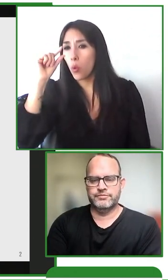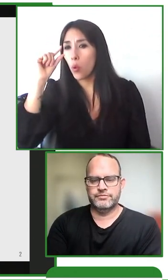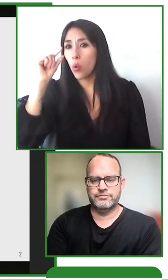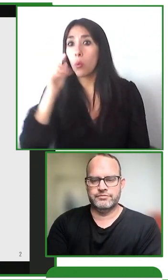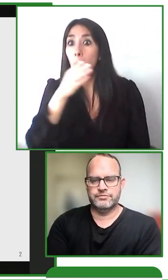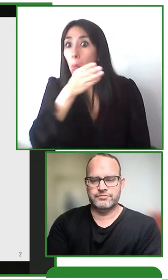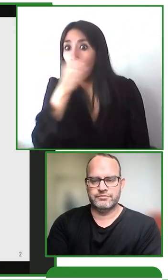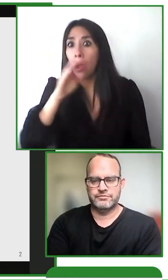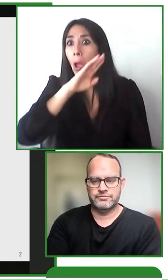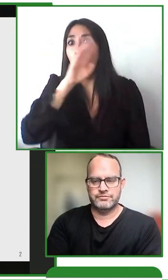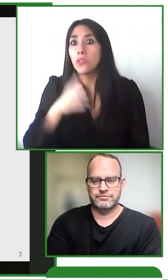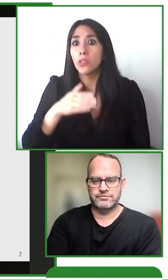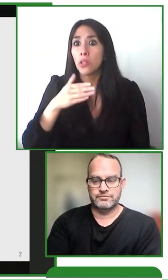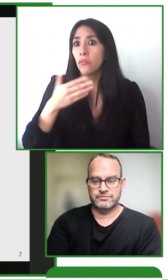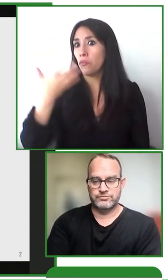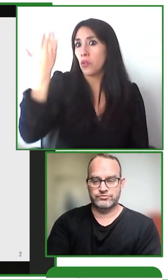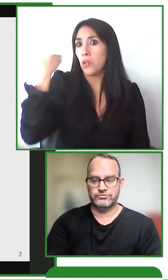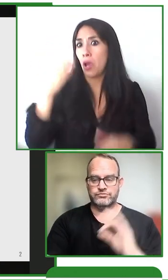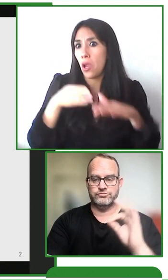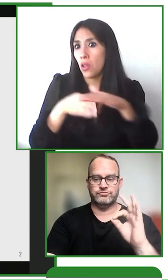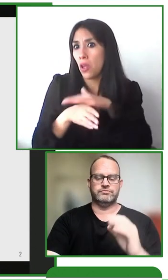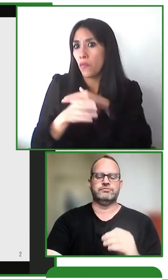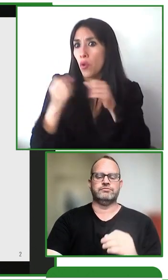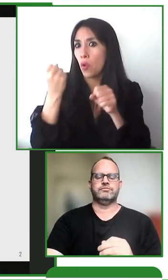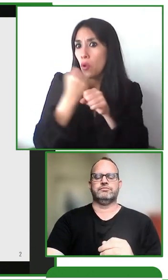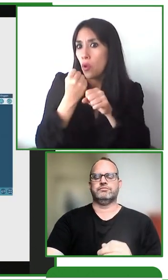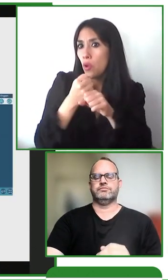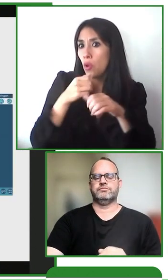trabajo porque no tienen ese acceso.